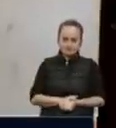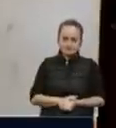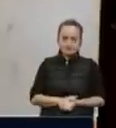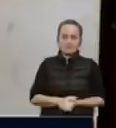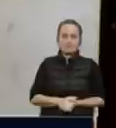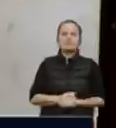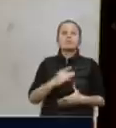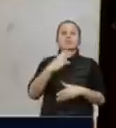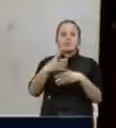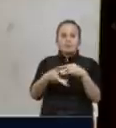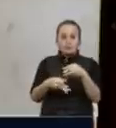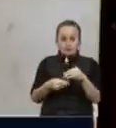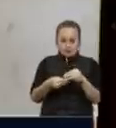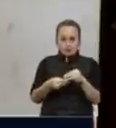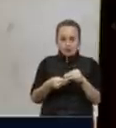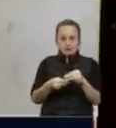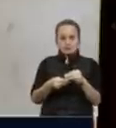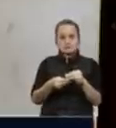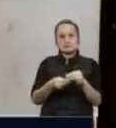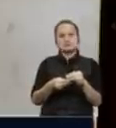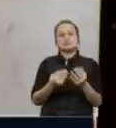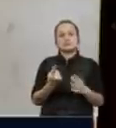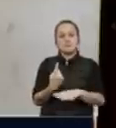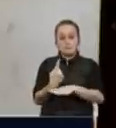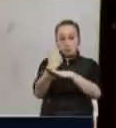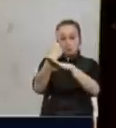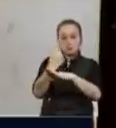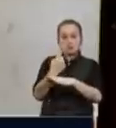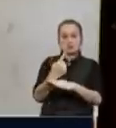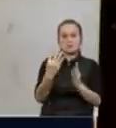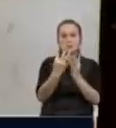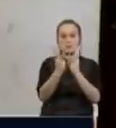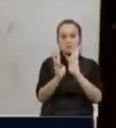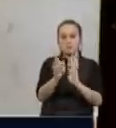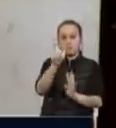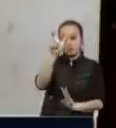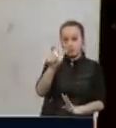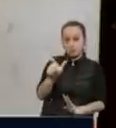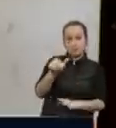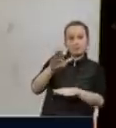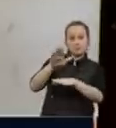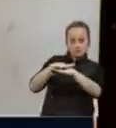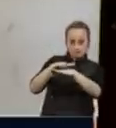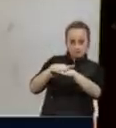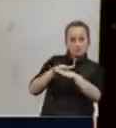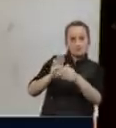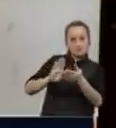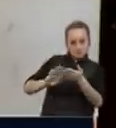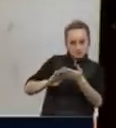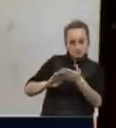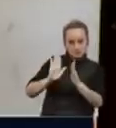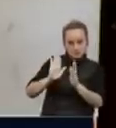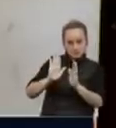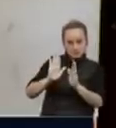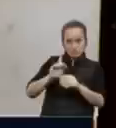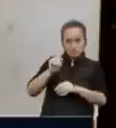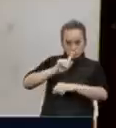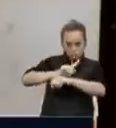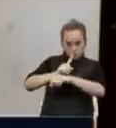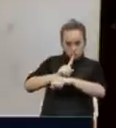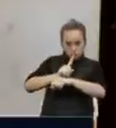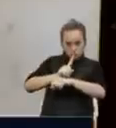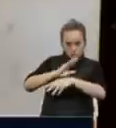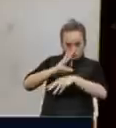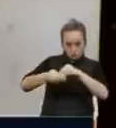Que también inclusive en la política, senador, habíamos, si me permiten, un minuto más con